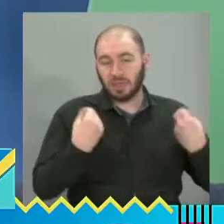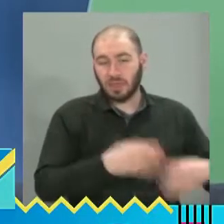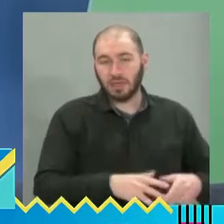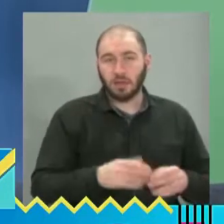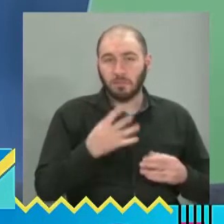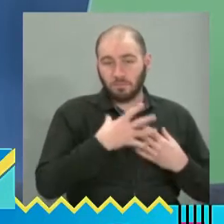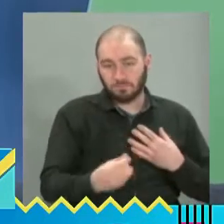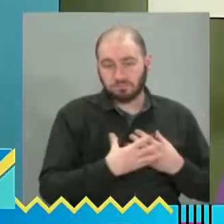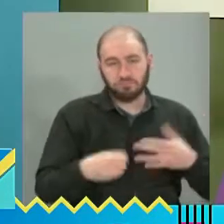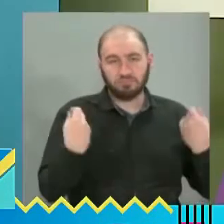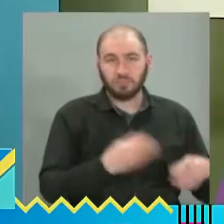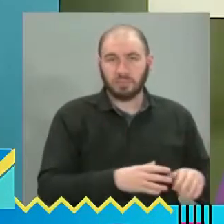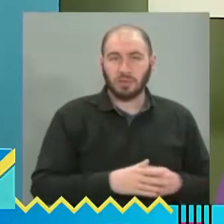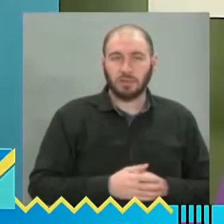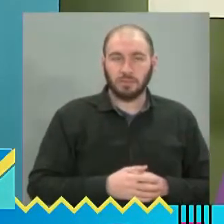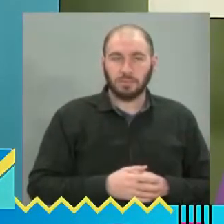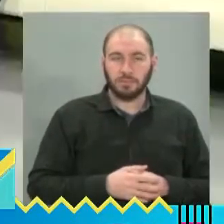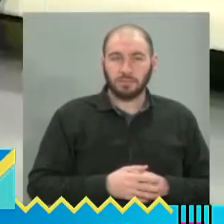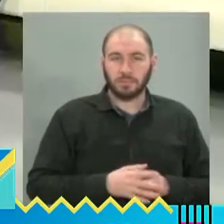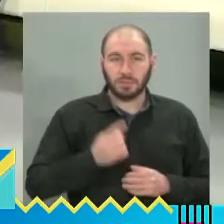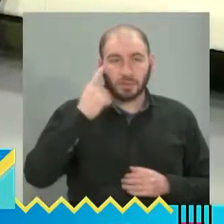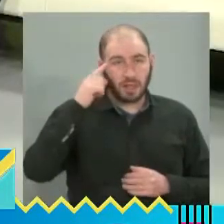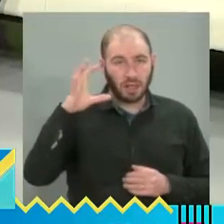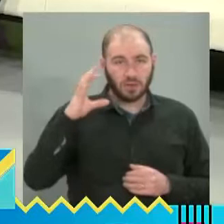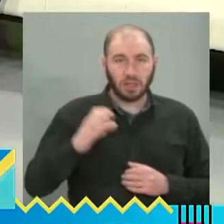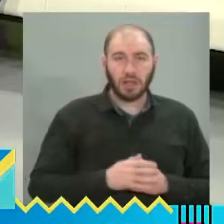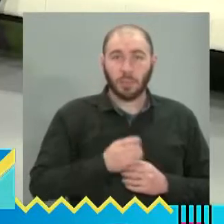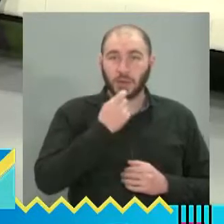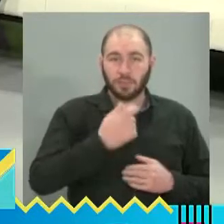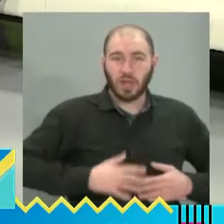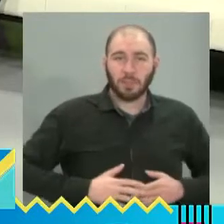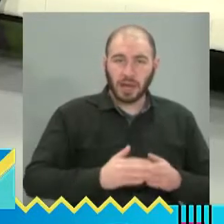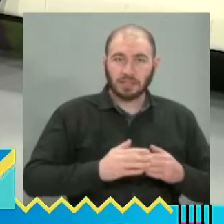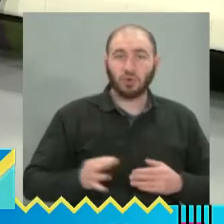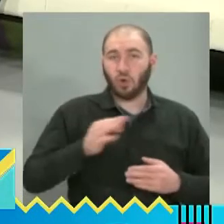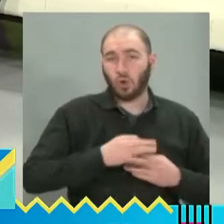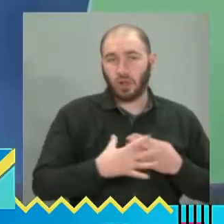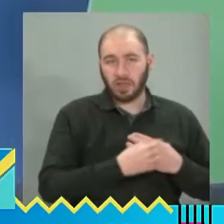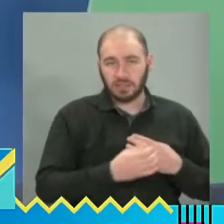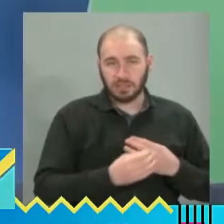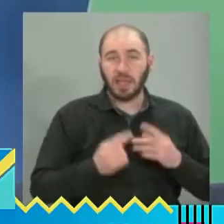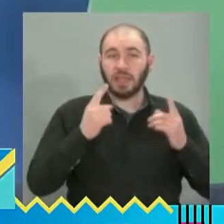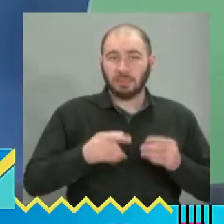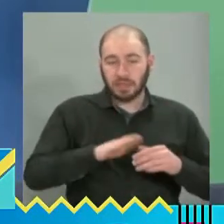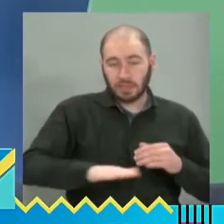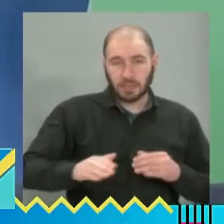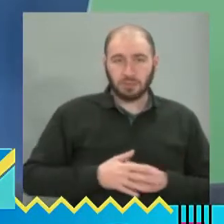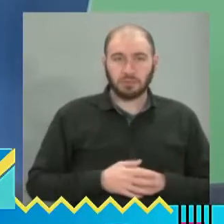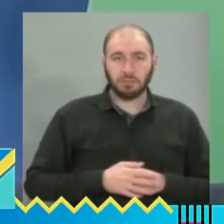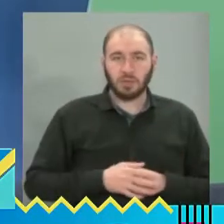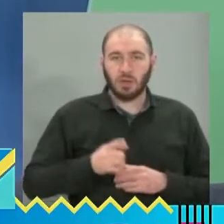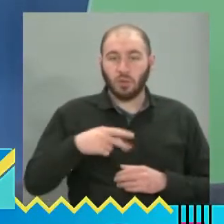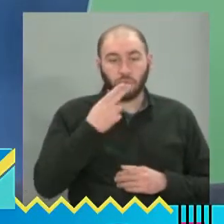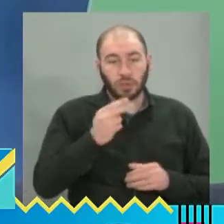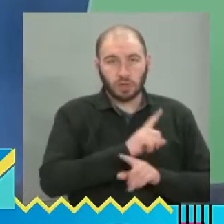forma alimentaria tan importante. Por eso recordemos que en el caso de embarazo y lactancia y cuando hay menores, no